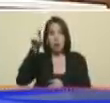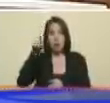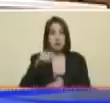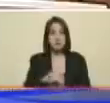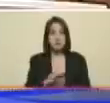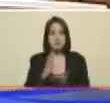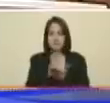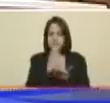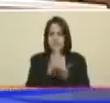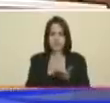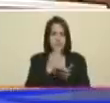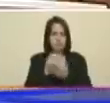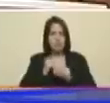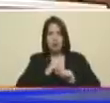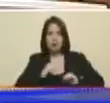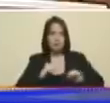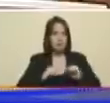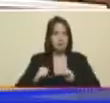siempre enérgico,